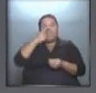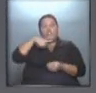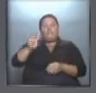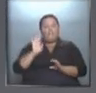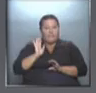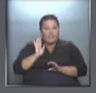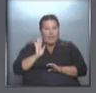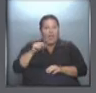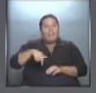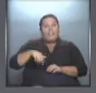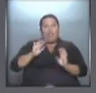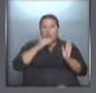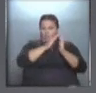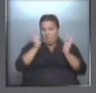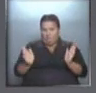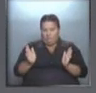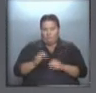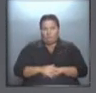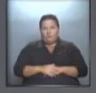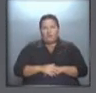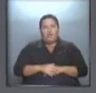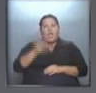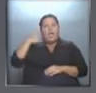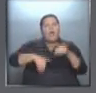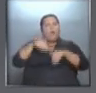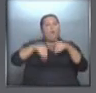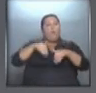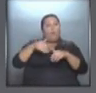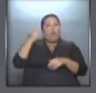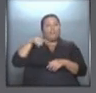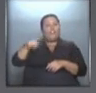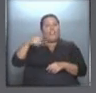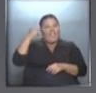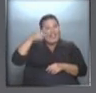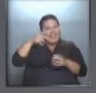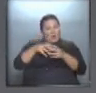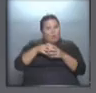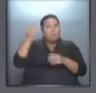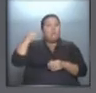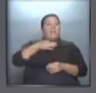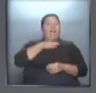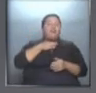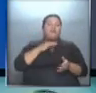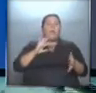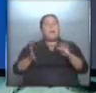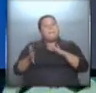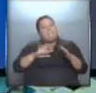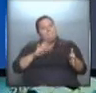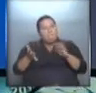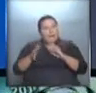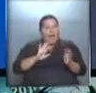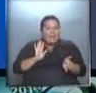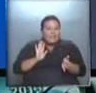definitivos del día de hoy. El rendimiento electoral conseguido por el kirchnerismo en las PASO fue similar al